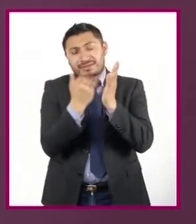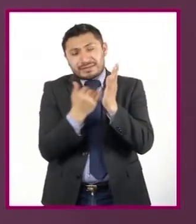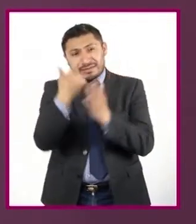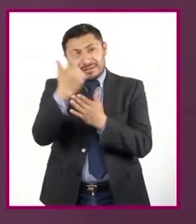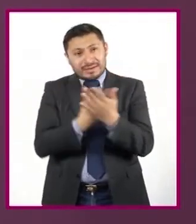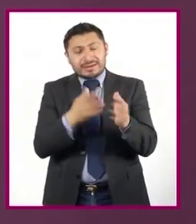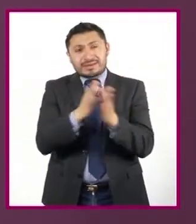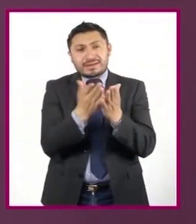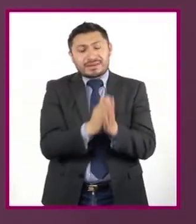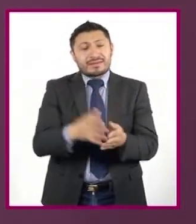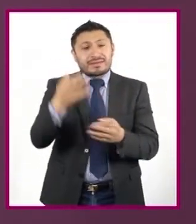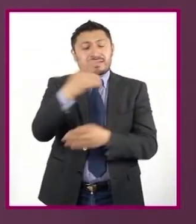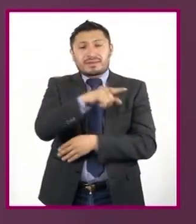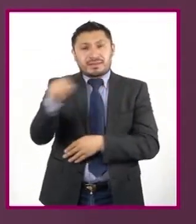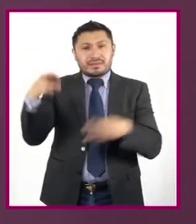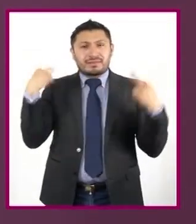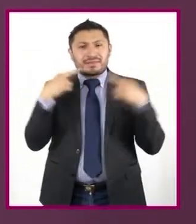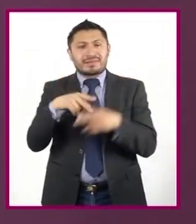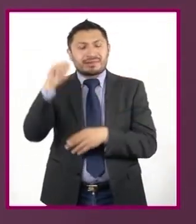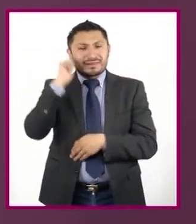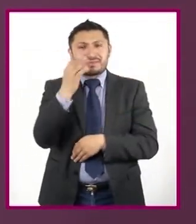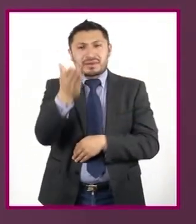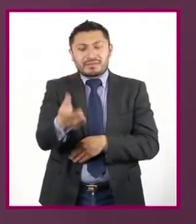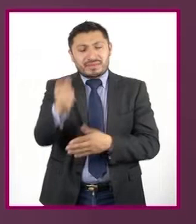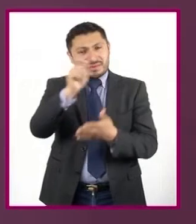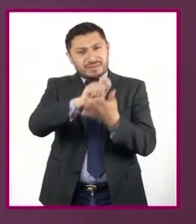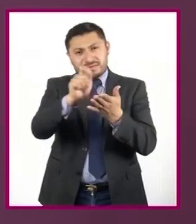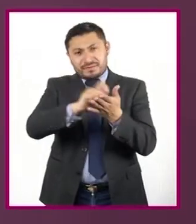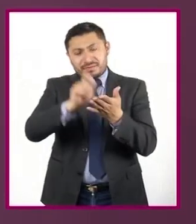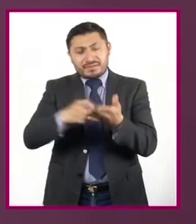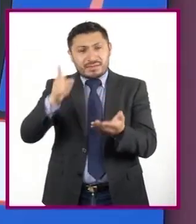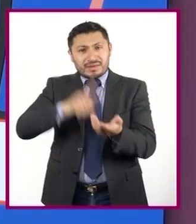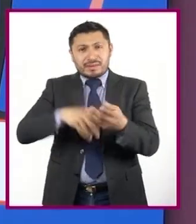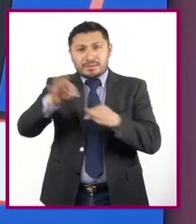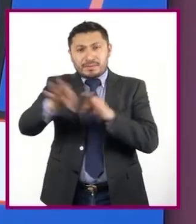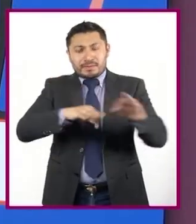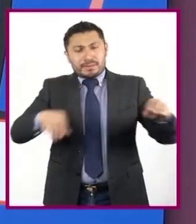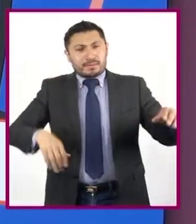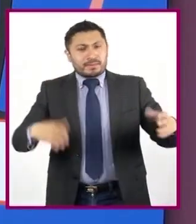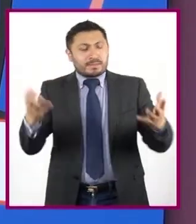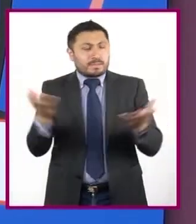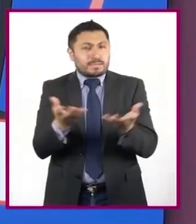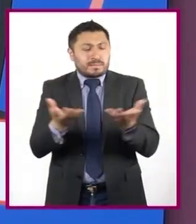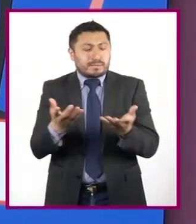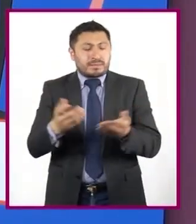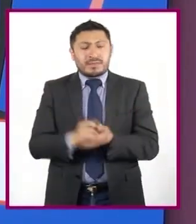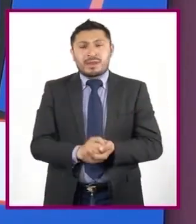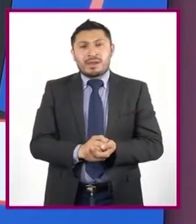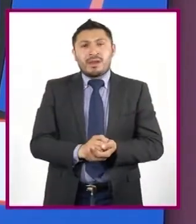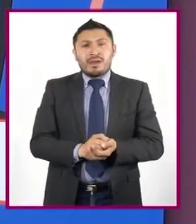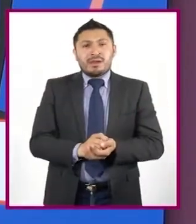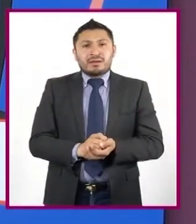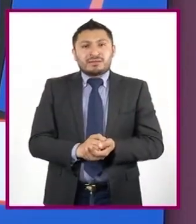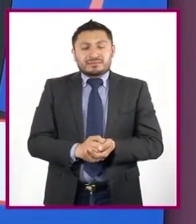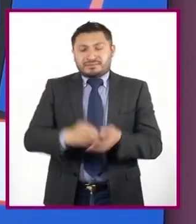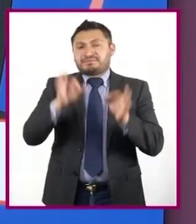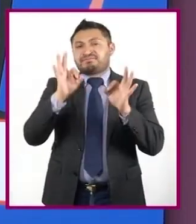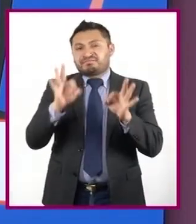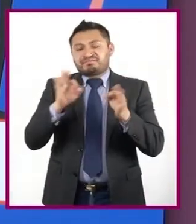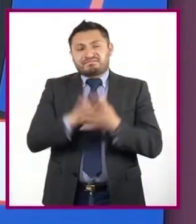profesores siempre piden que se anoten estas en todos los trabajos en los que consultamos diferentes fuentes.